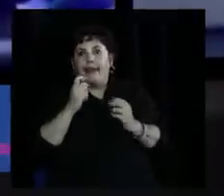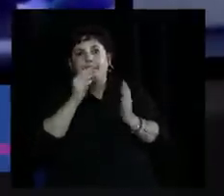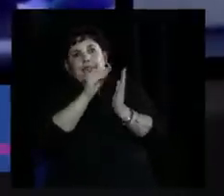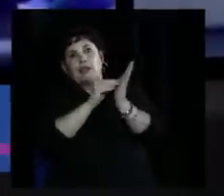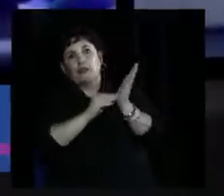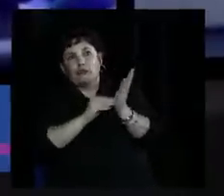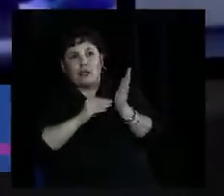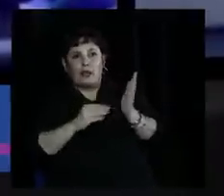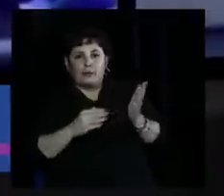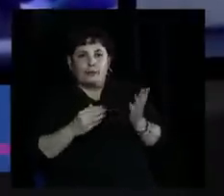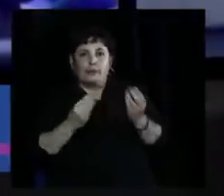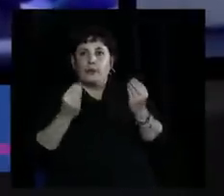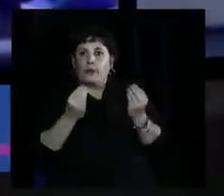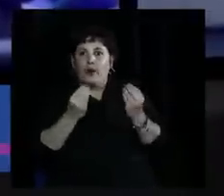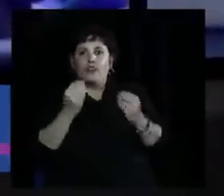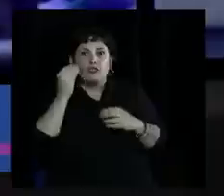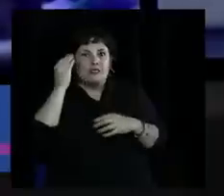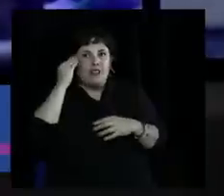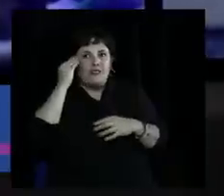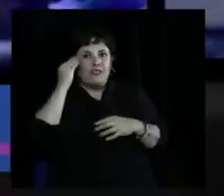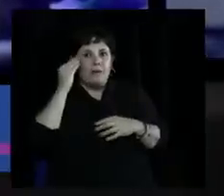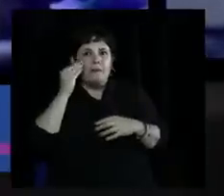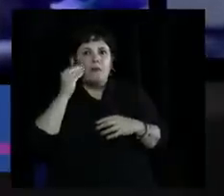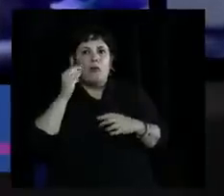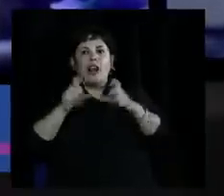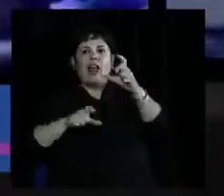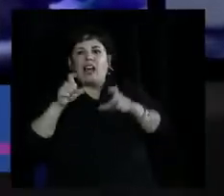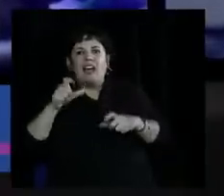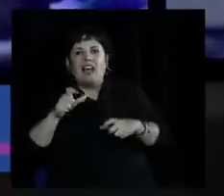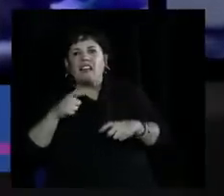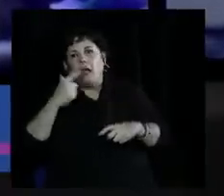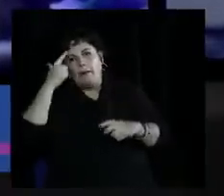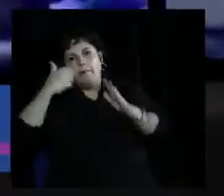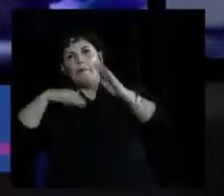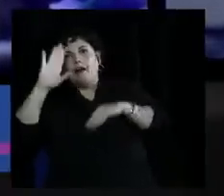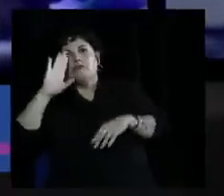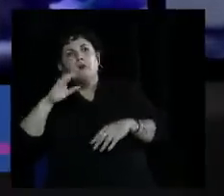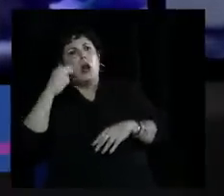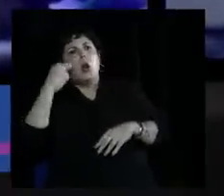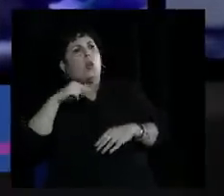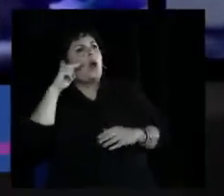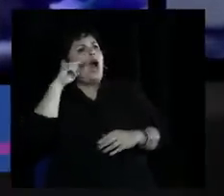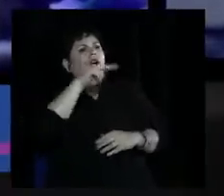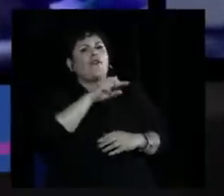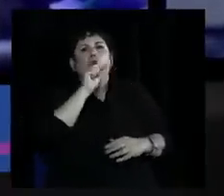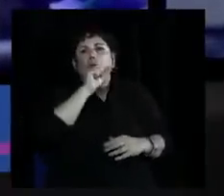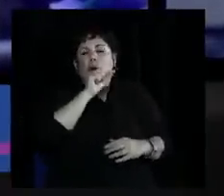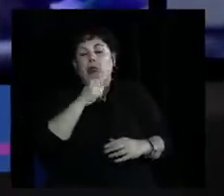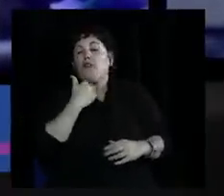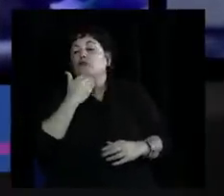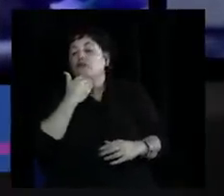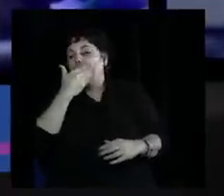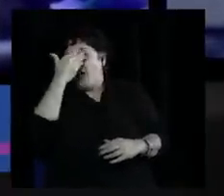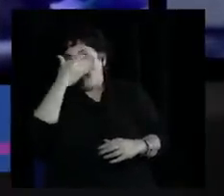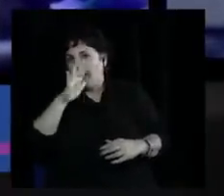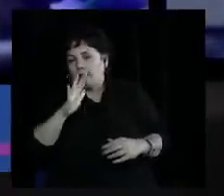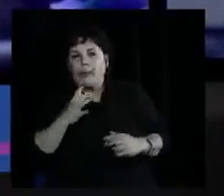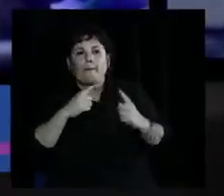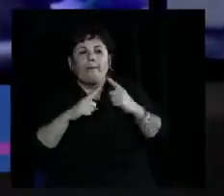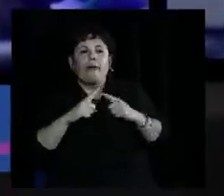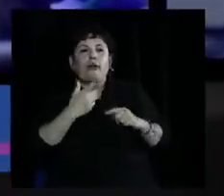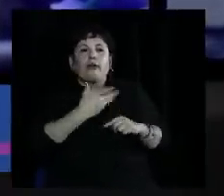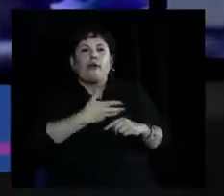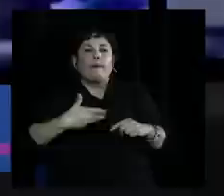¿no? Cuando sabemos que hay una buena parte de la población que no usa esta red social. Pero por ahí fue que el presidente decidió de